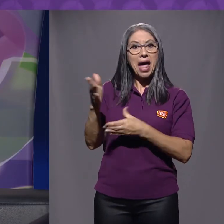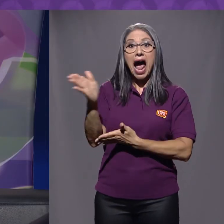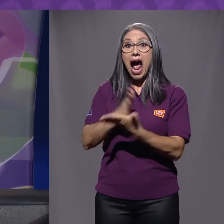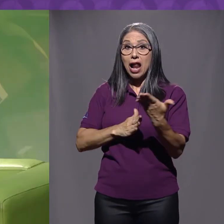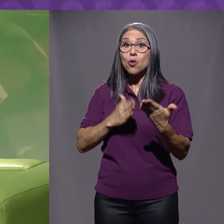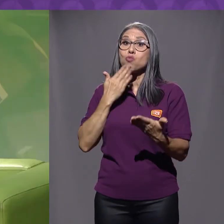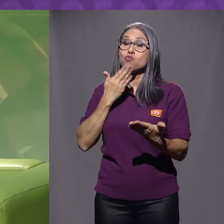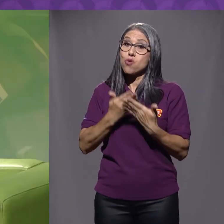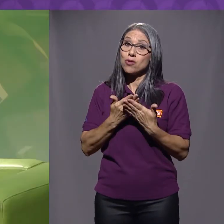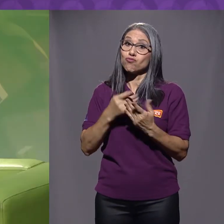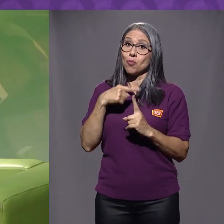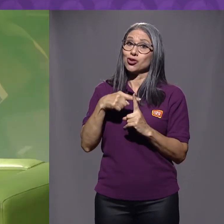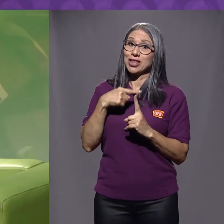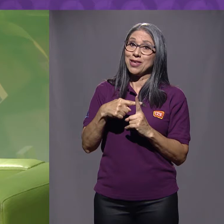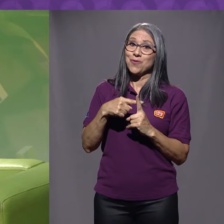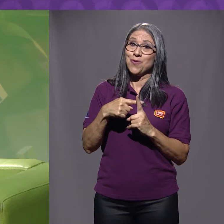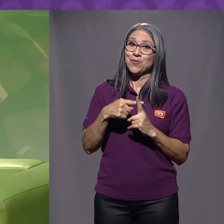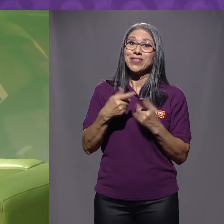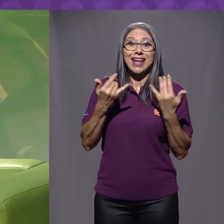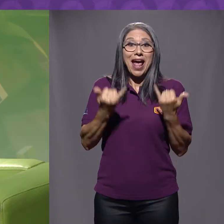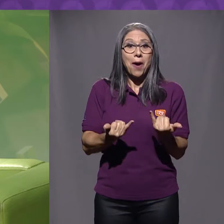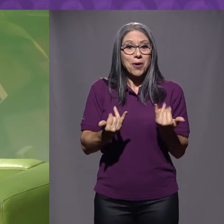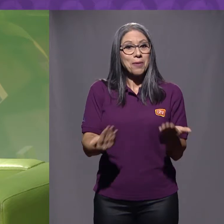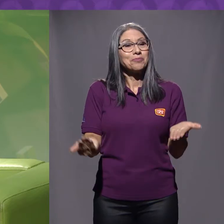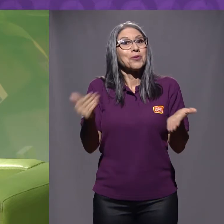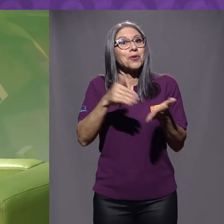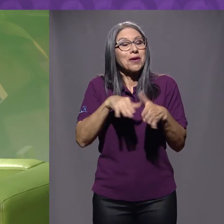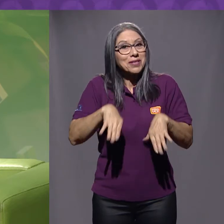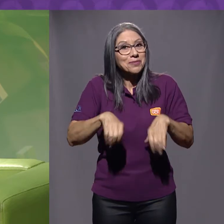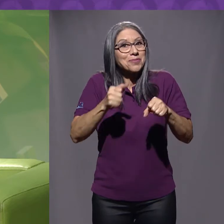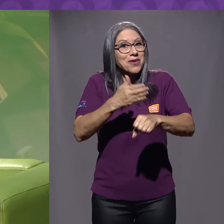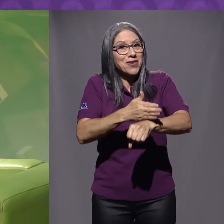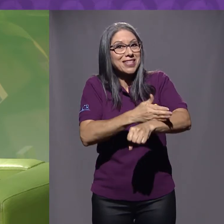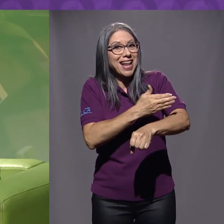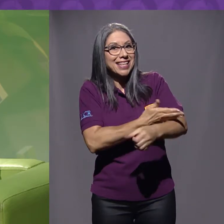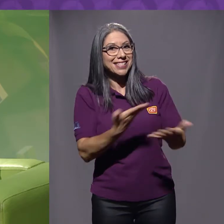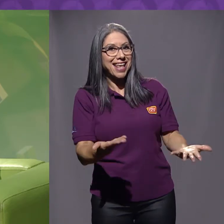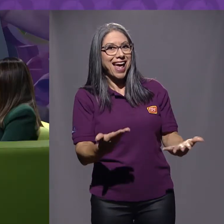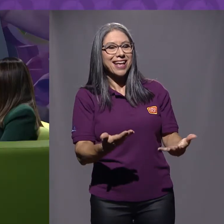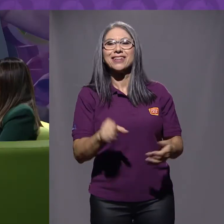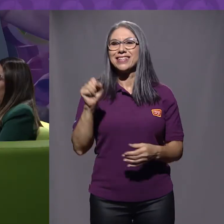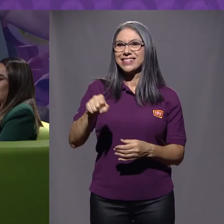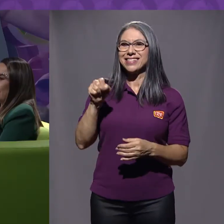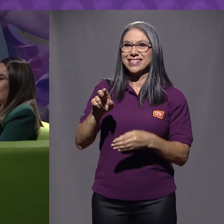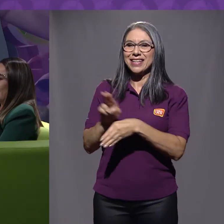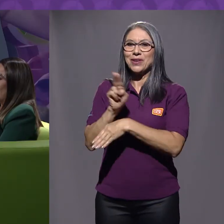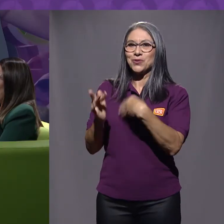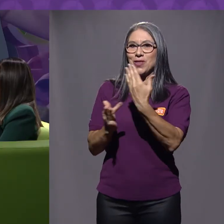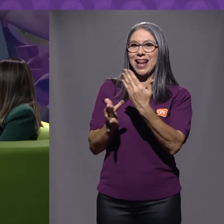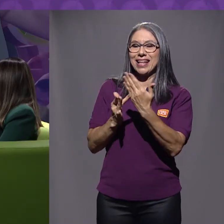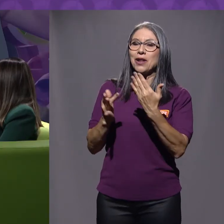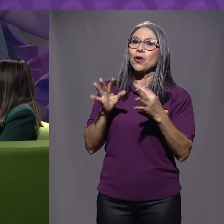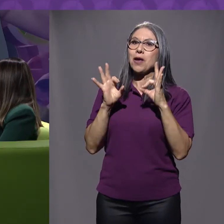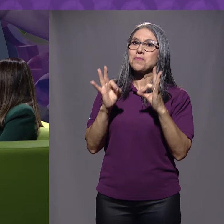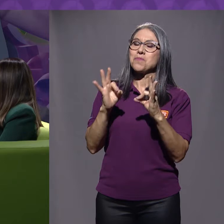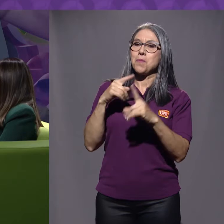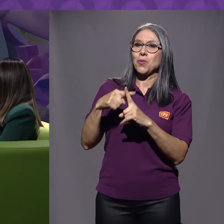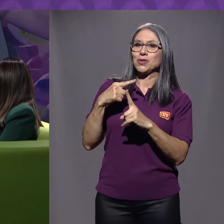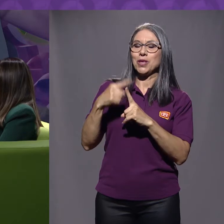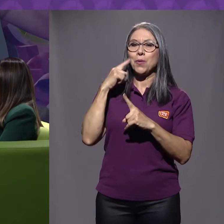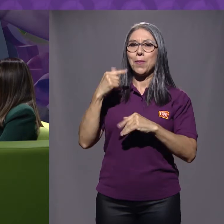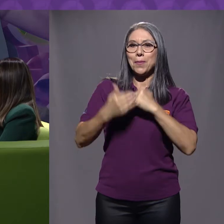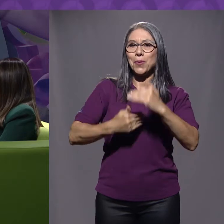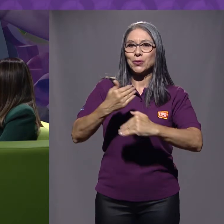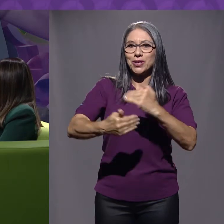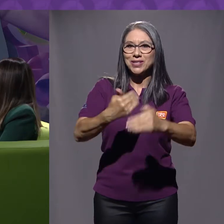quedando una estructura la resiliencia y hábitos, ¿verdad? Sí. Del uso de la tecnología para favorecer estos procesos. Correcto. Y vamos a seguir conversando,